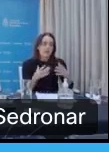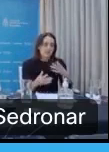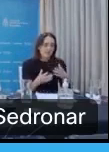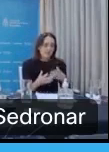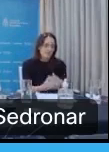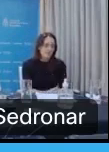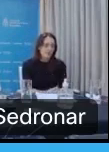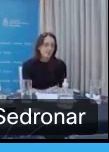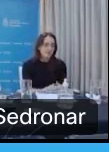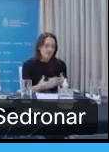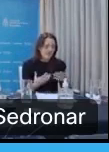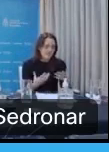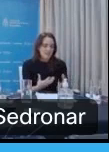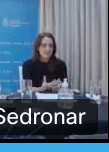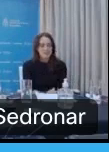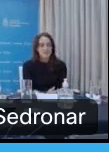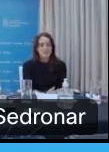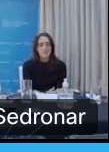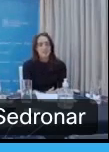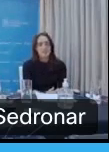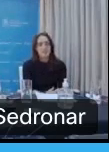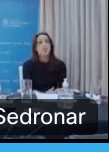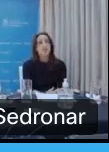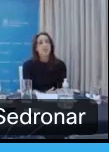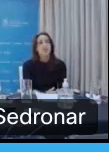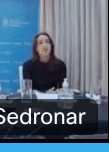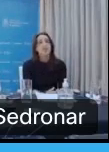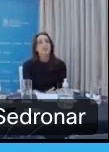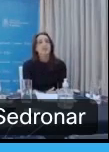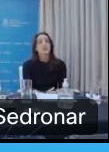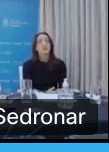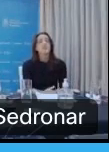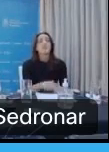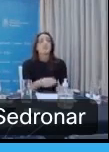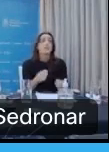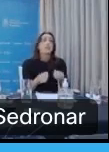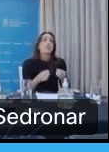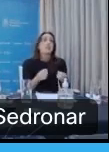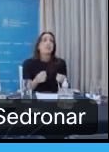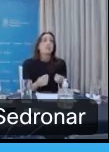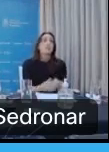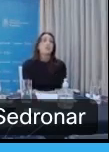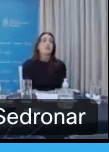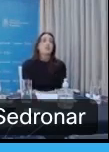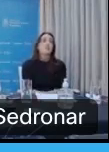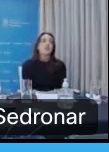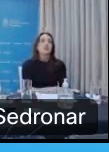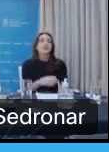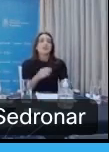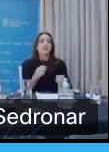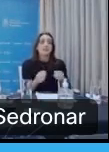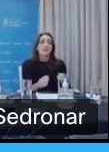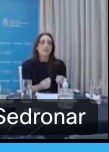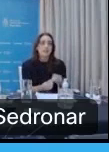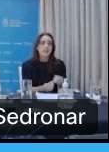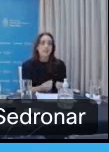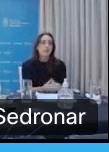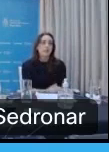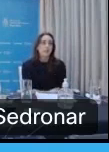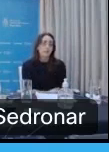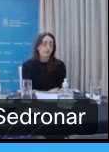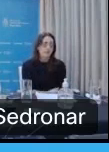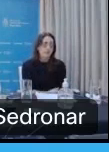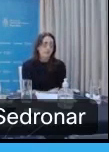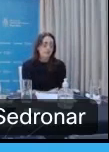ustedes van a poder como adentrarse más en lo que los compañeros y las compañeras escribieron, pero nosotros queríamos como no dejar pasar este tema